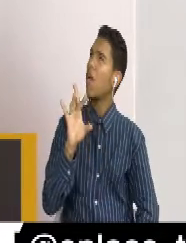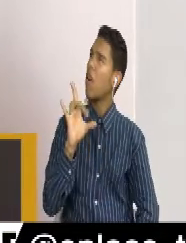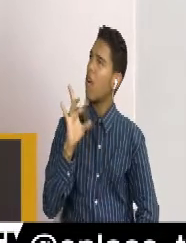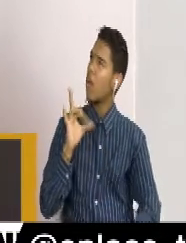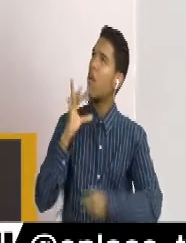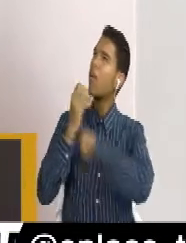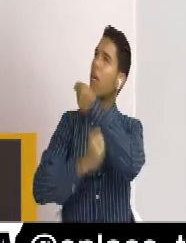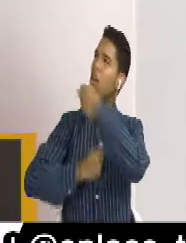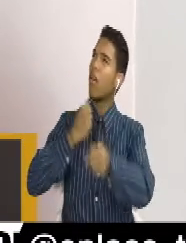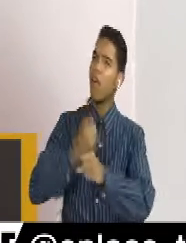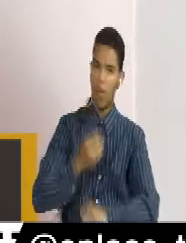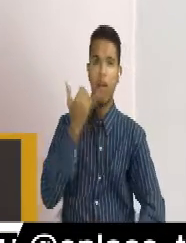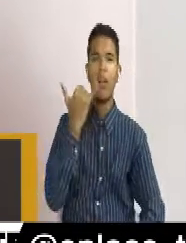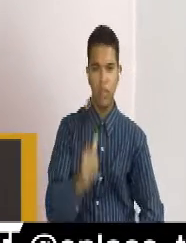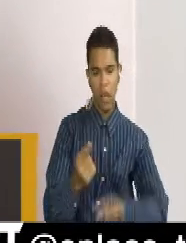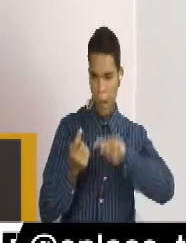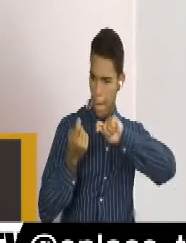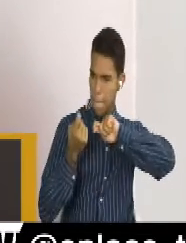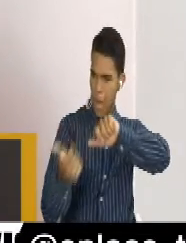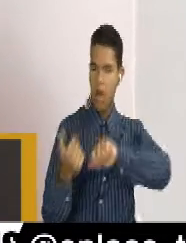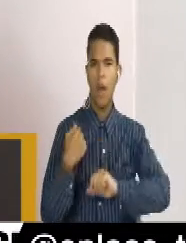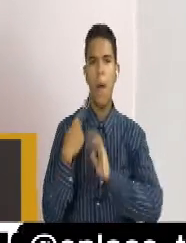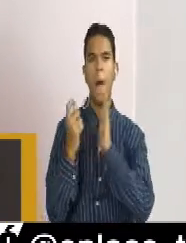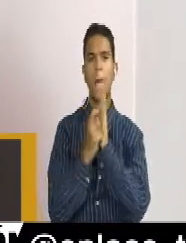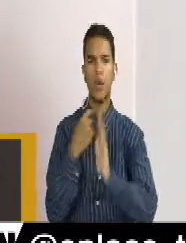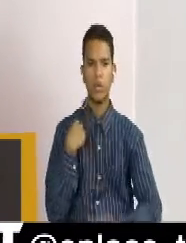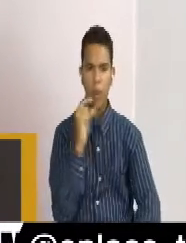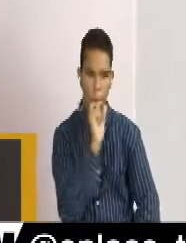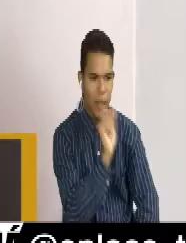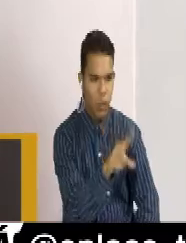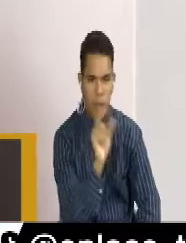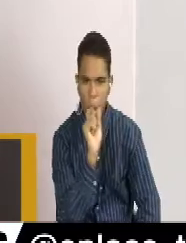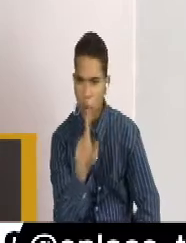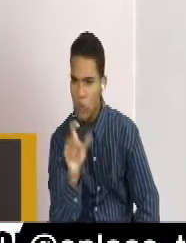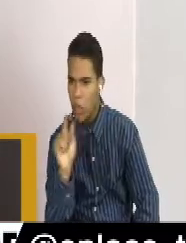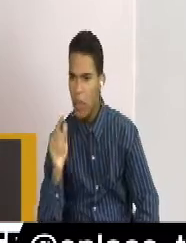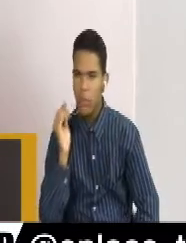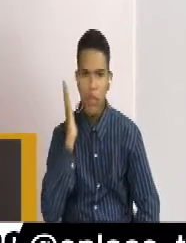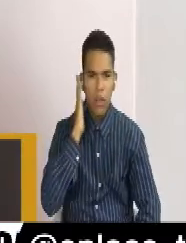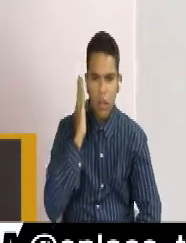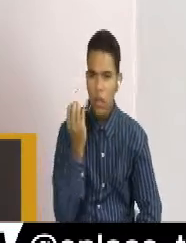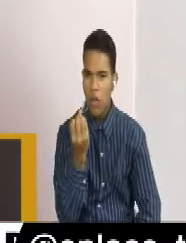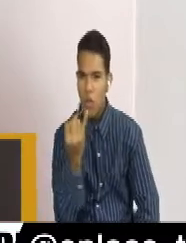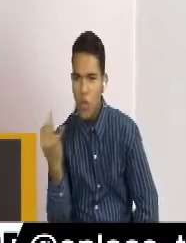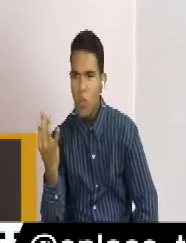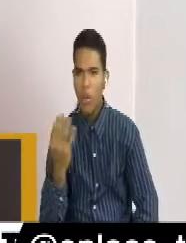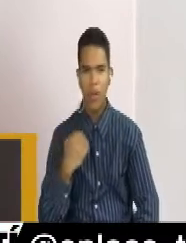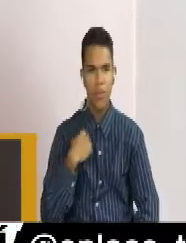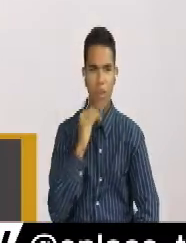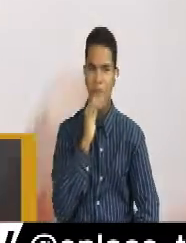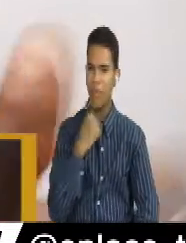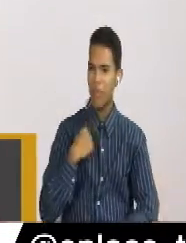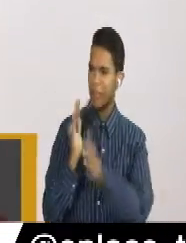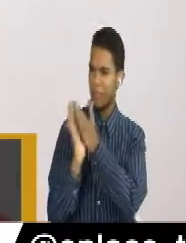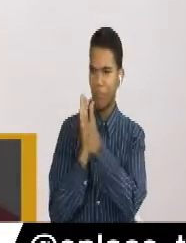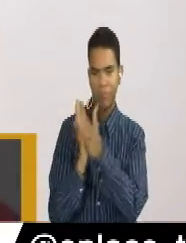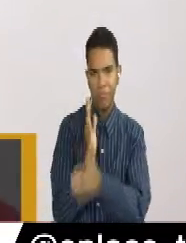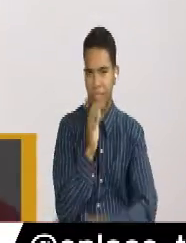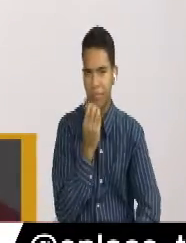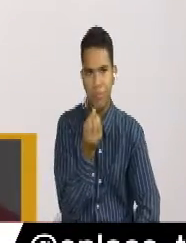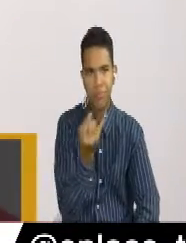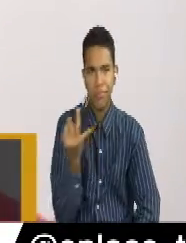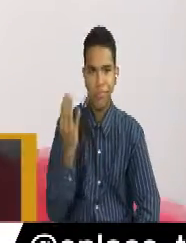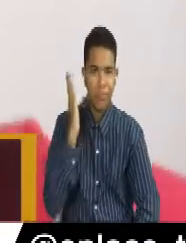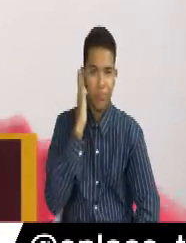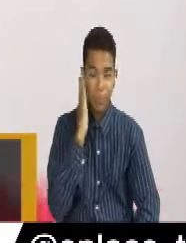pagaron a mi padre, pero yo averigué las víctimas que me colaboran para el número de celular de mi hermano, pero no me quisieron colaborar. Si el señor Leonardo